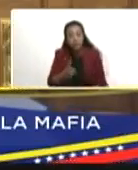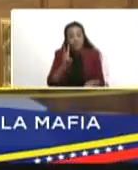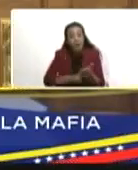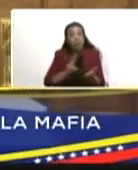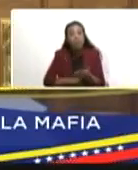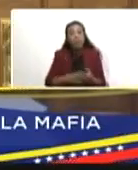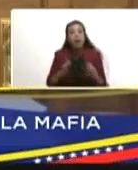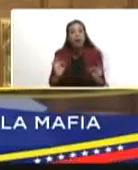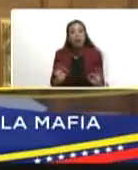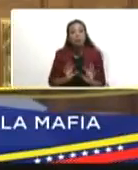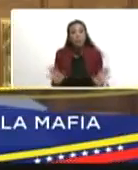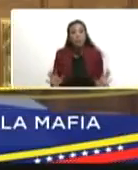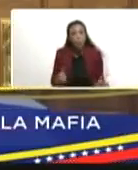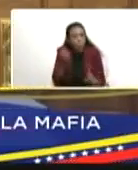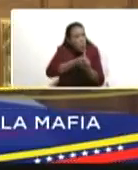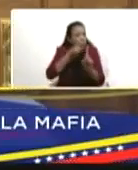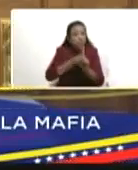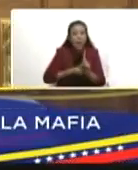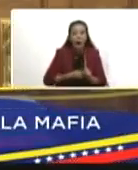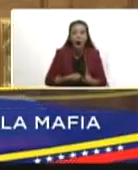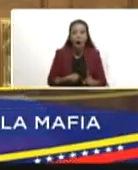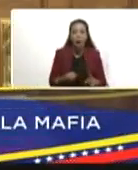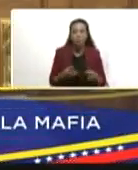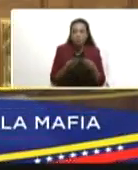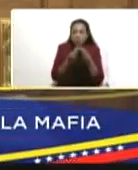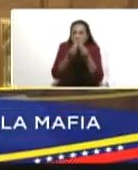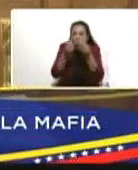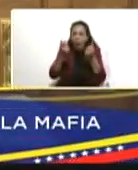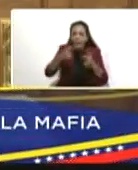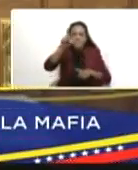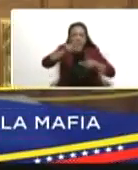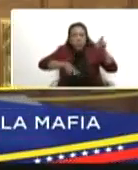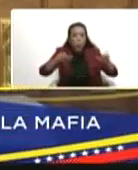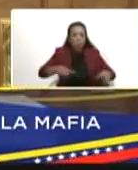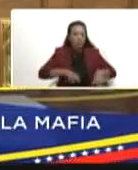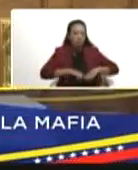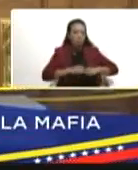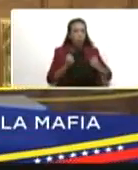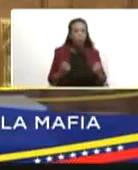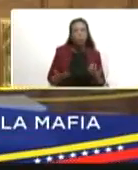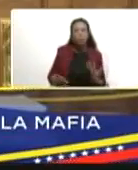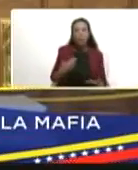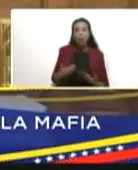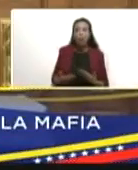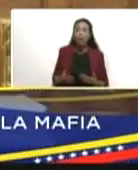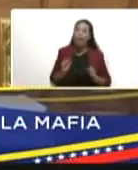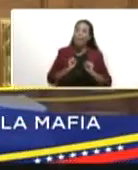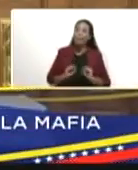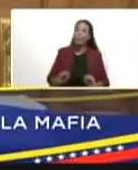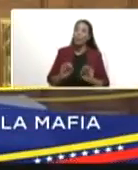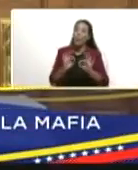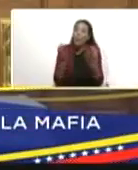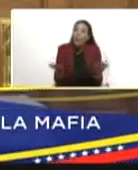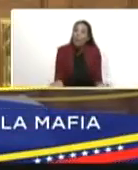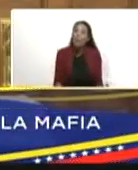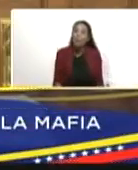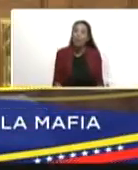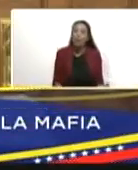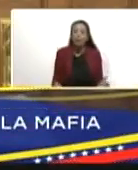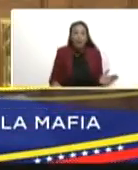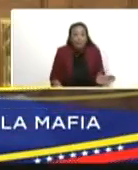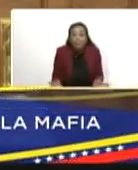honestidad luchar contra la descomposición moral es impedir que